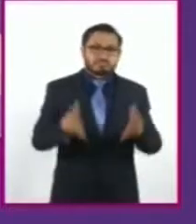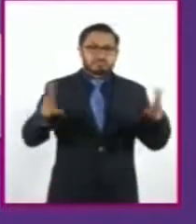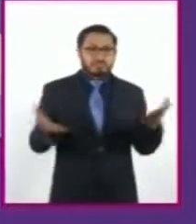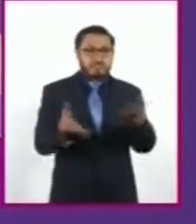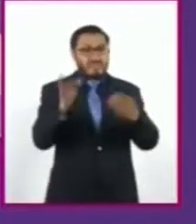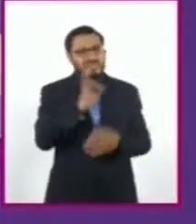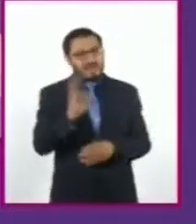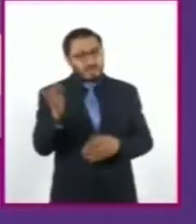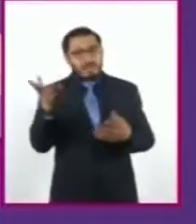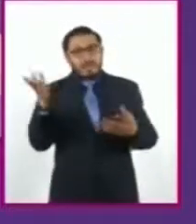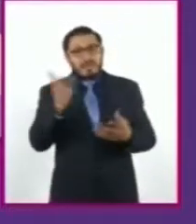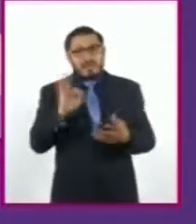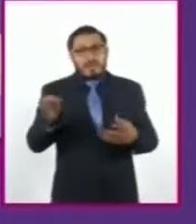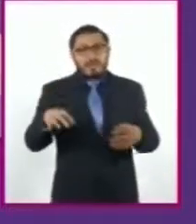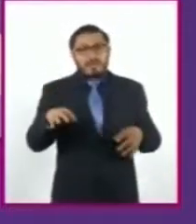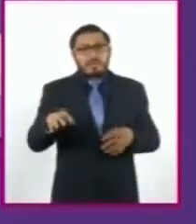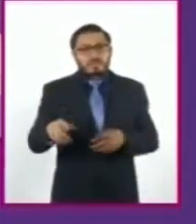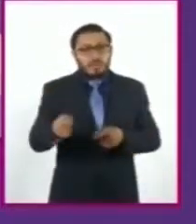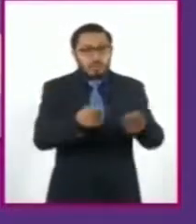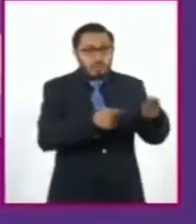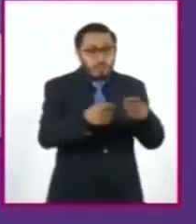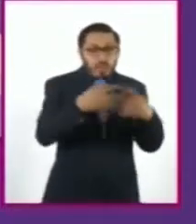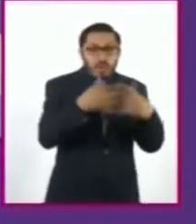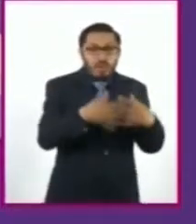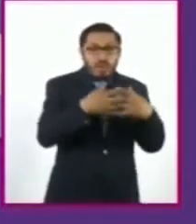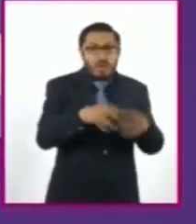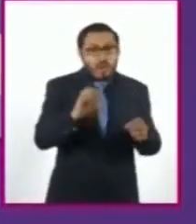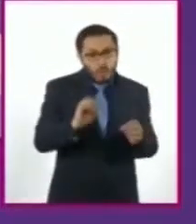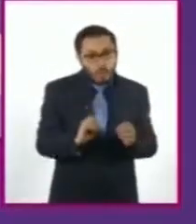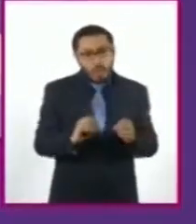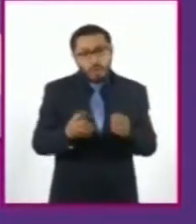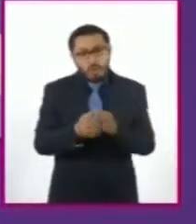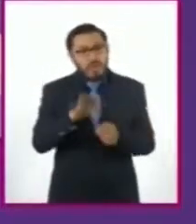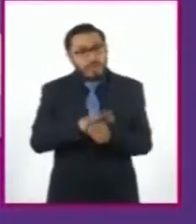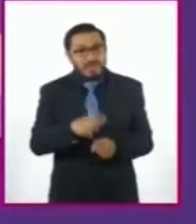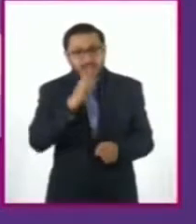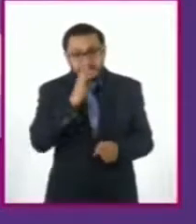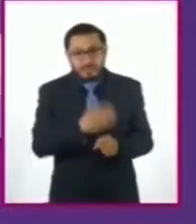ser operar una máquina o saber administrar una empresa.